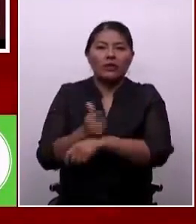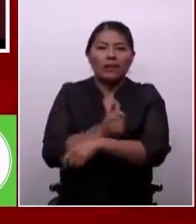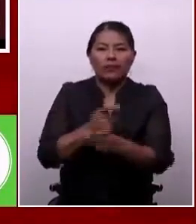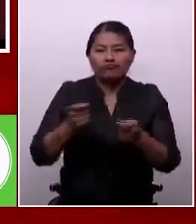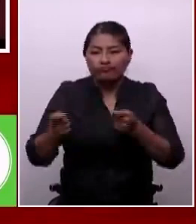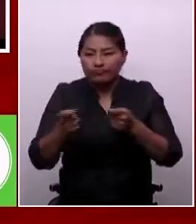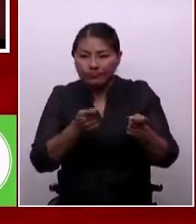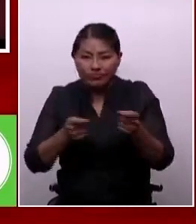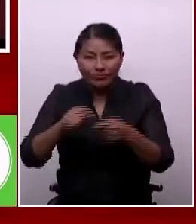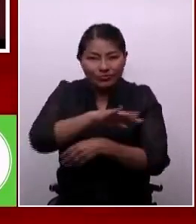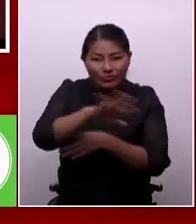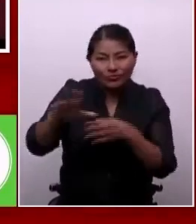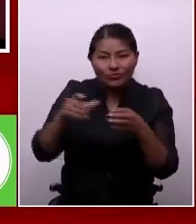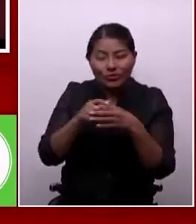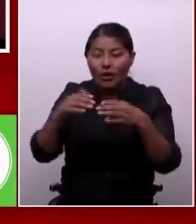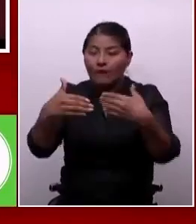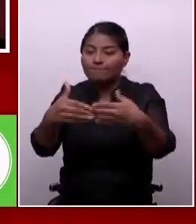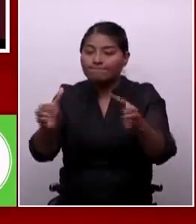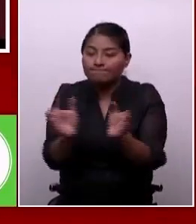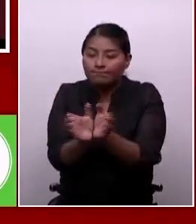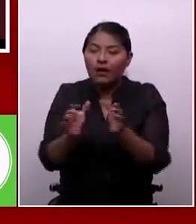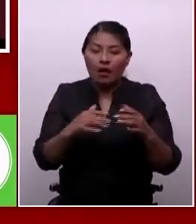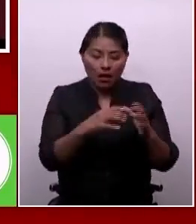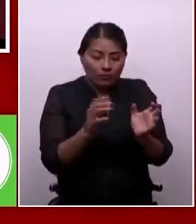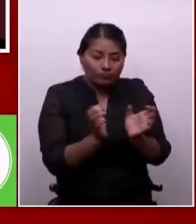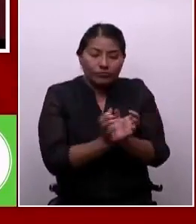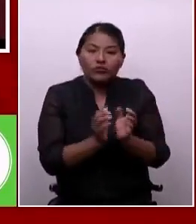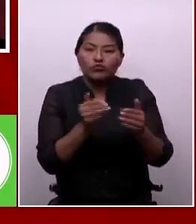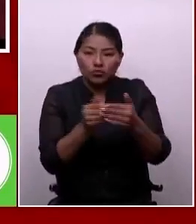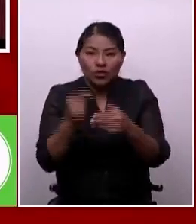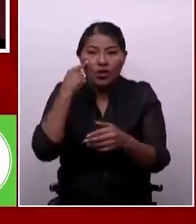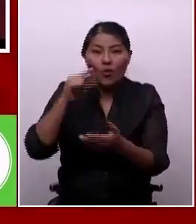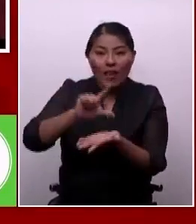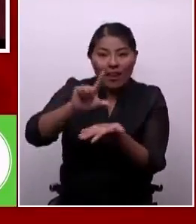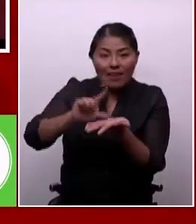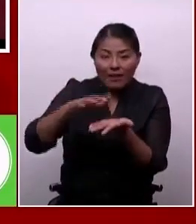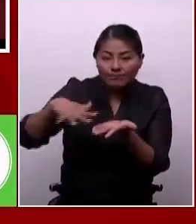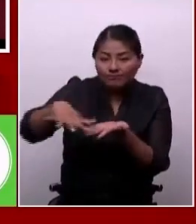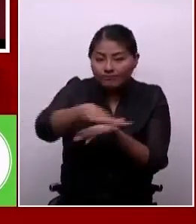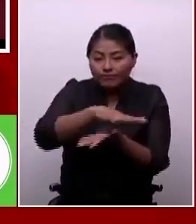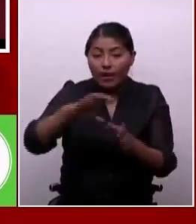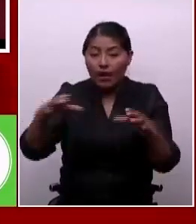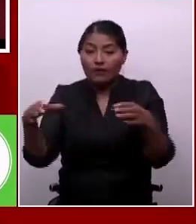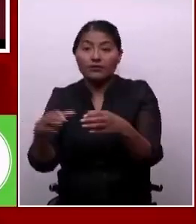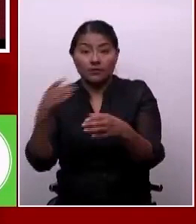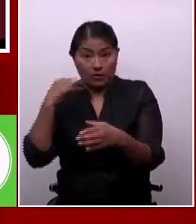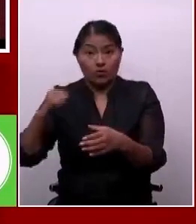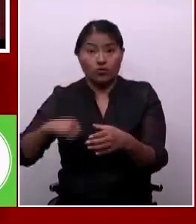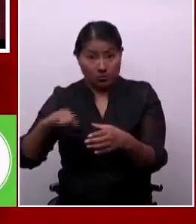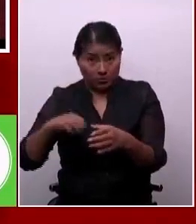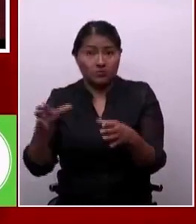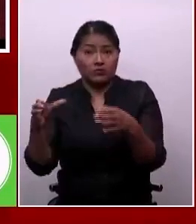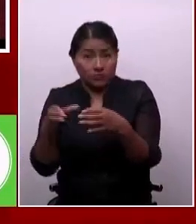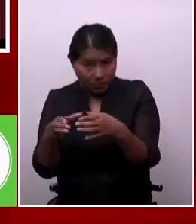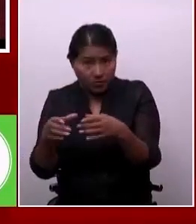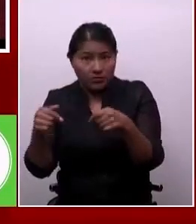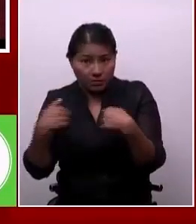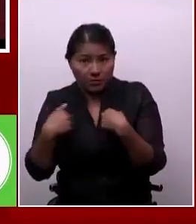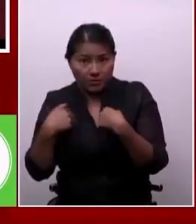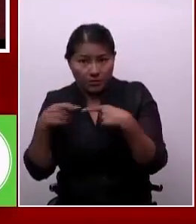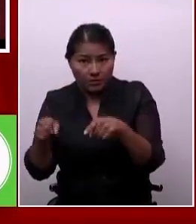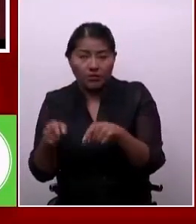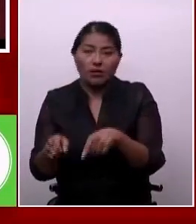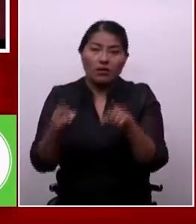del territorio delimitado y dentro de ese territorio en el cercado de Lima tenemos a la municipalidad También tenemos al